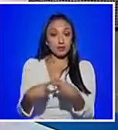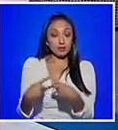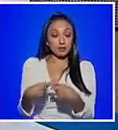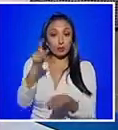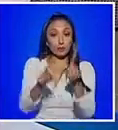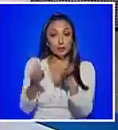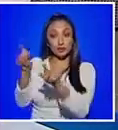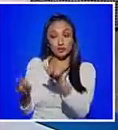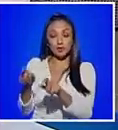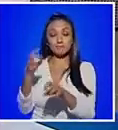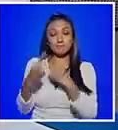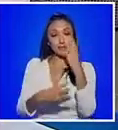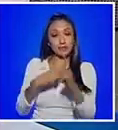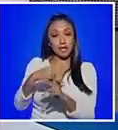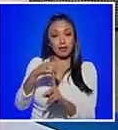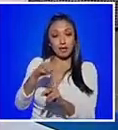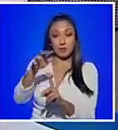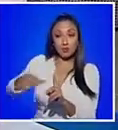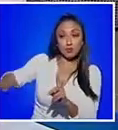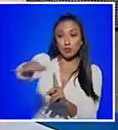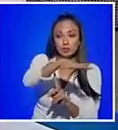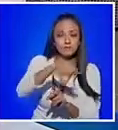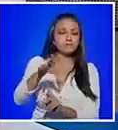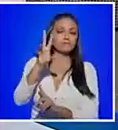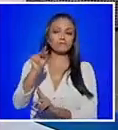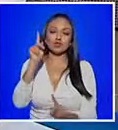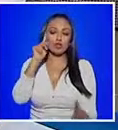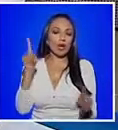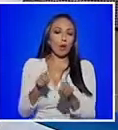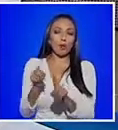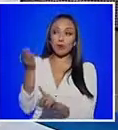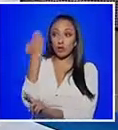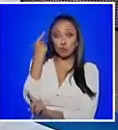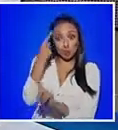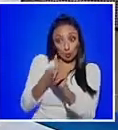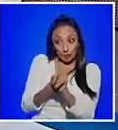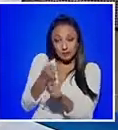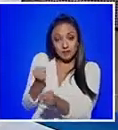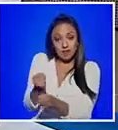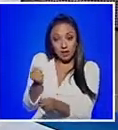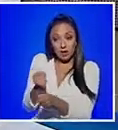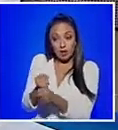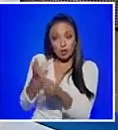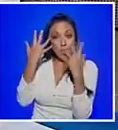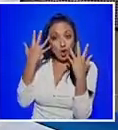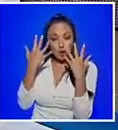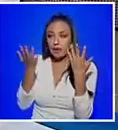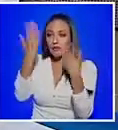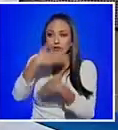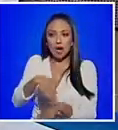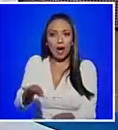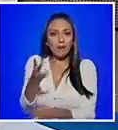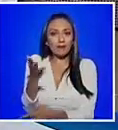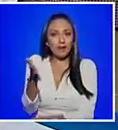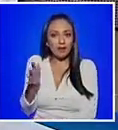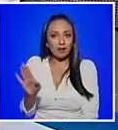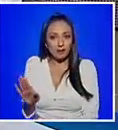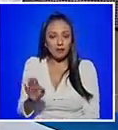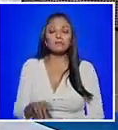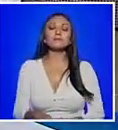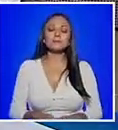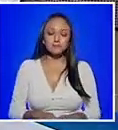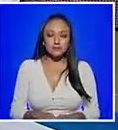están inconformes con las obras que iniciaron hace un mes y no han sido concluidas. De hecho, hay huecos, Andrea, que quedaron